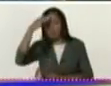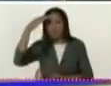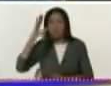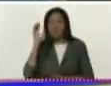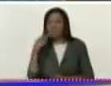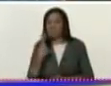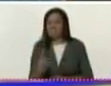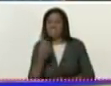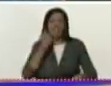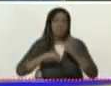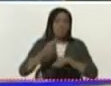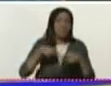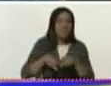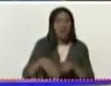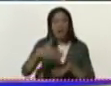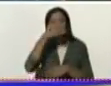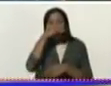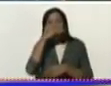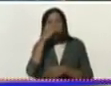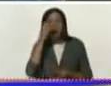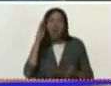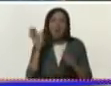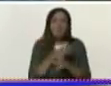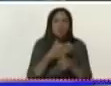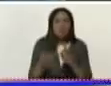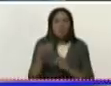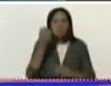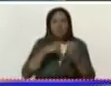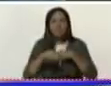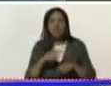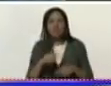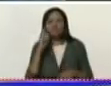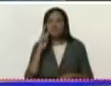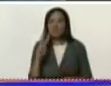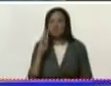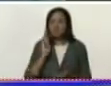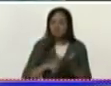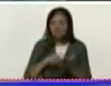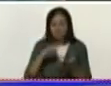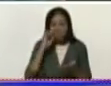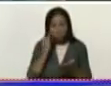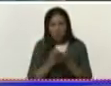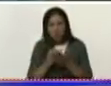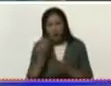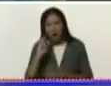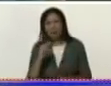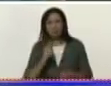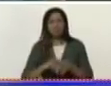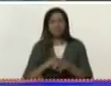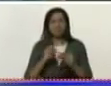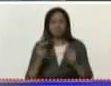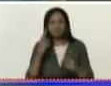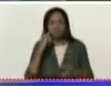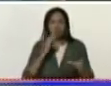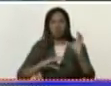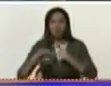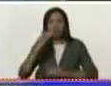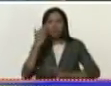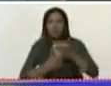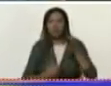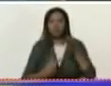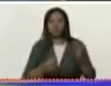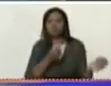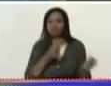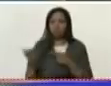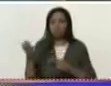y salen a defender a los terroristas, a los violentos. Nos consta, en tiempo real sacan comunicados,